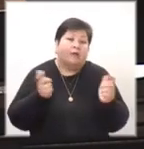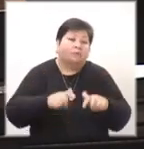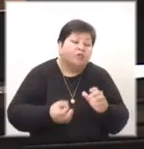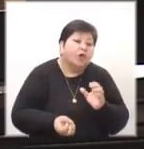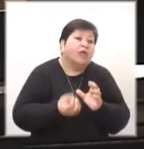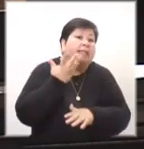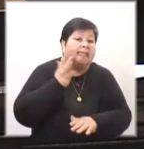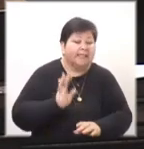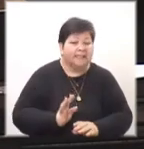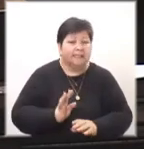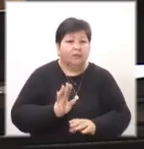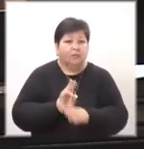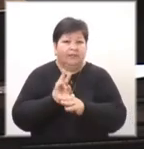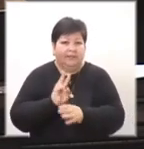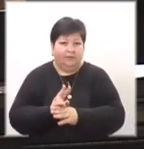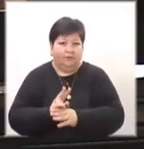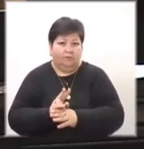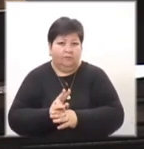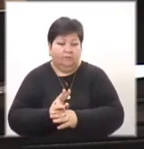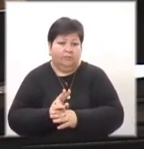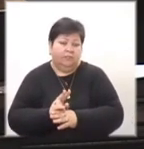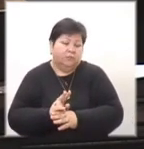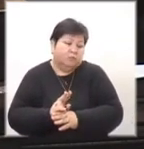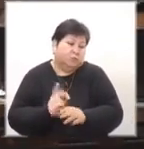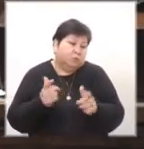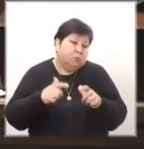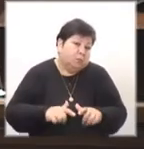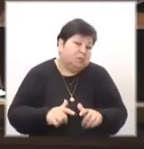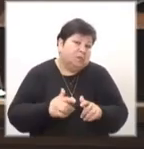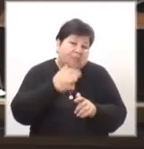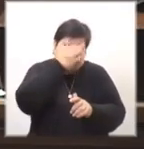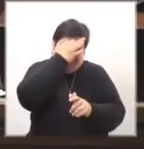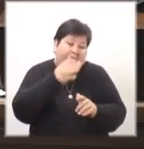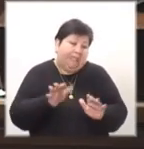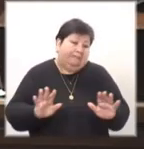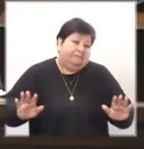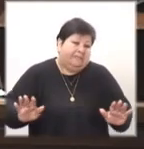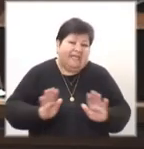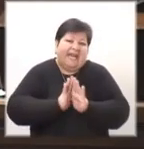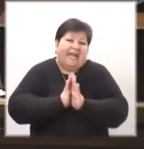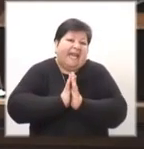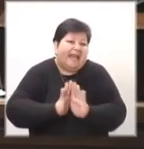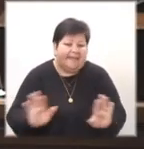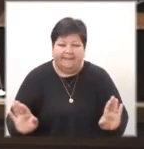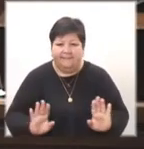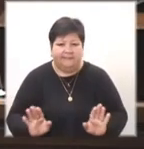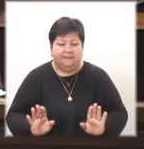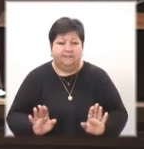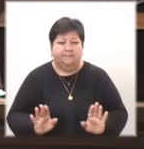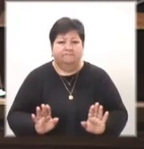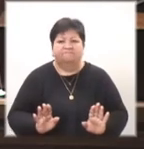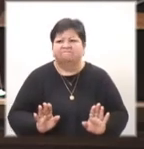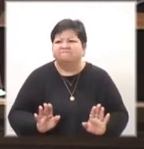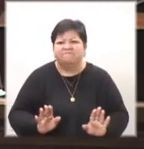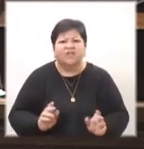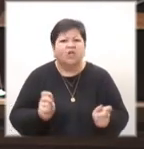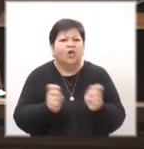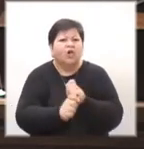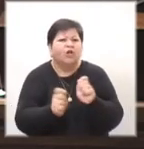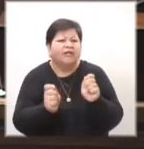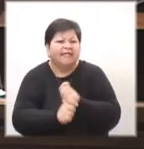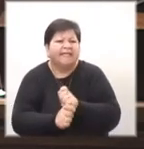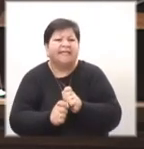de cuidados, que no es más que un saludo a la bandera. Son escasas las medidas que apuntan a corregir la penalización